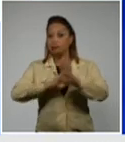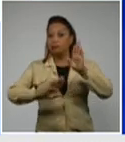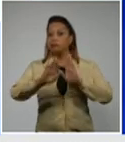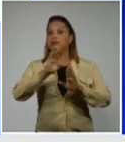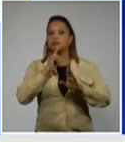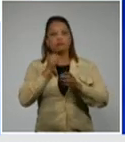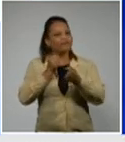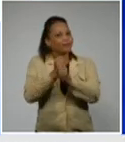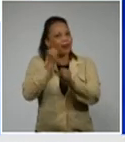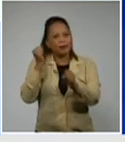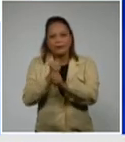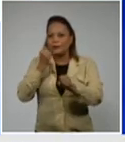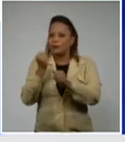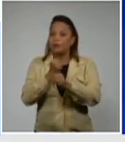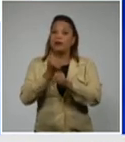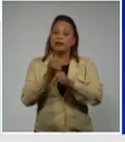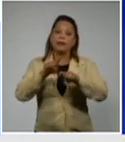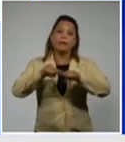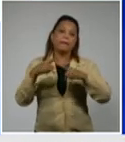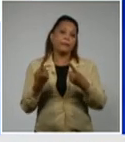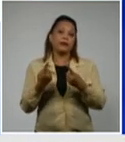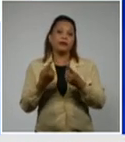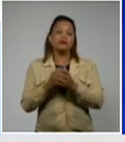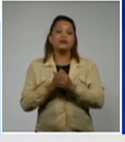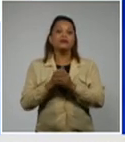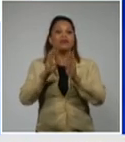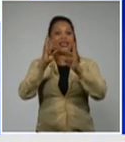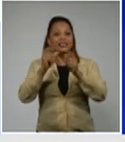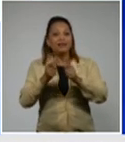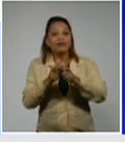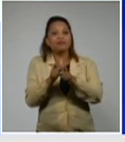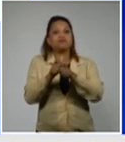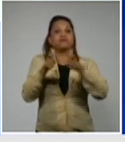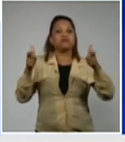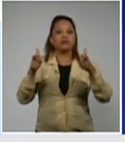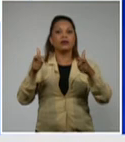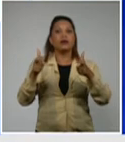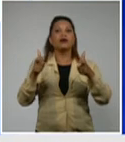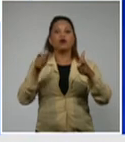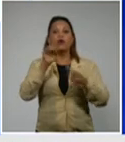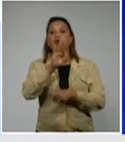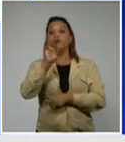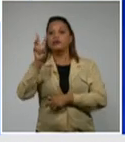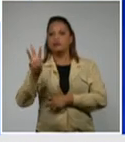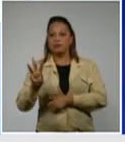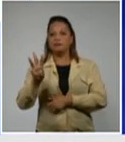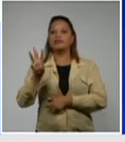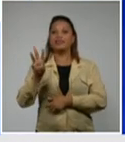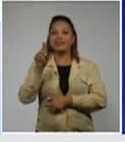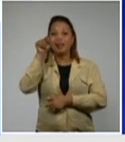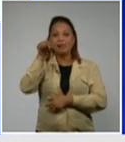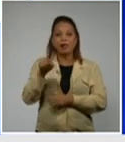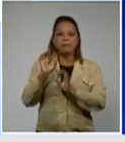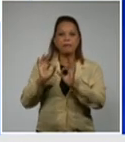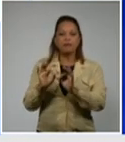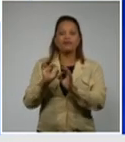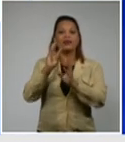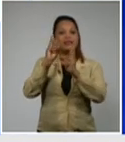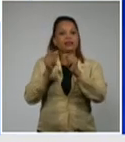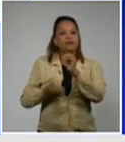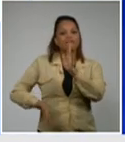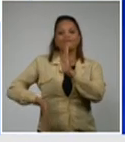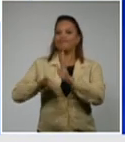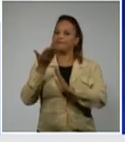activo, pero indiscutiblemente una cifra de 83 casos autóctonos es una cifra elevada para el